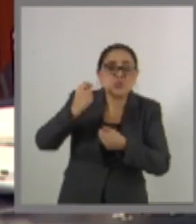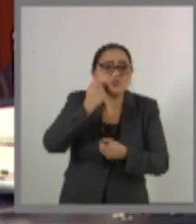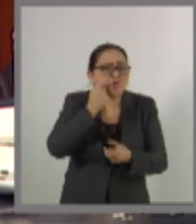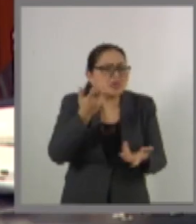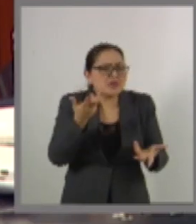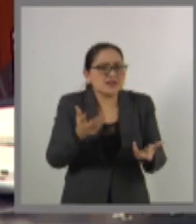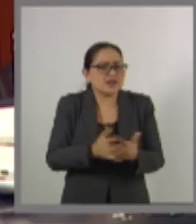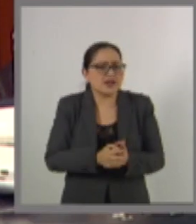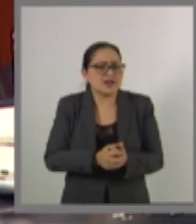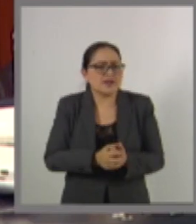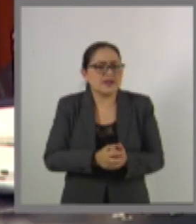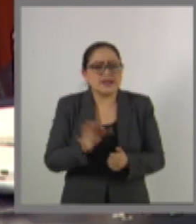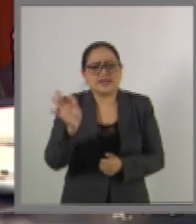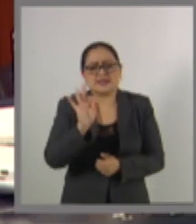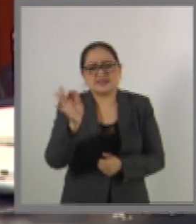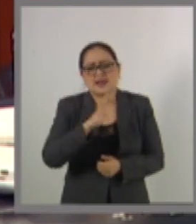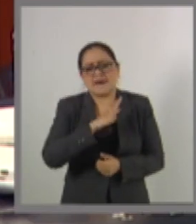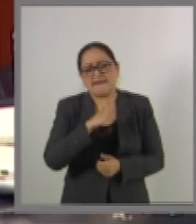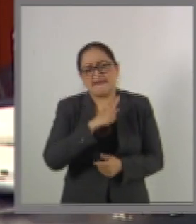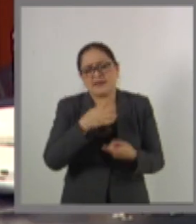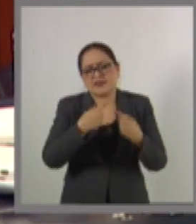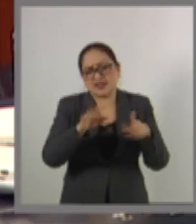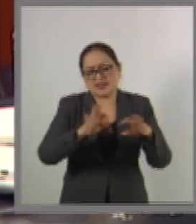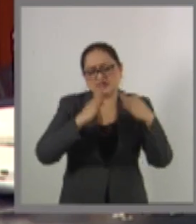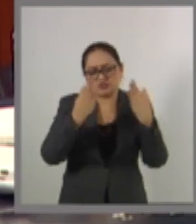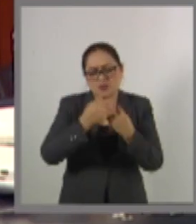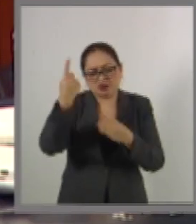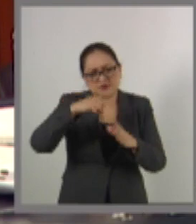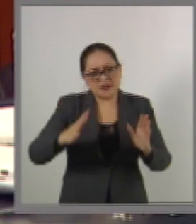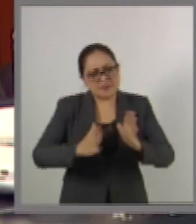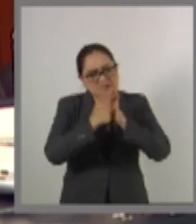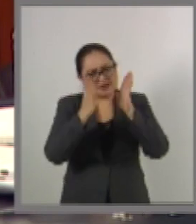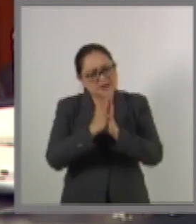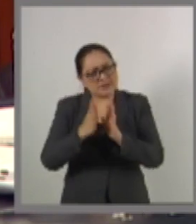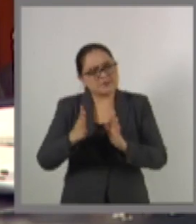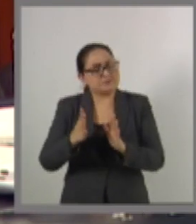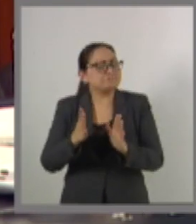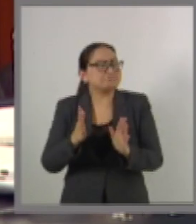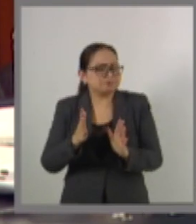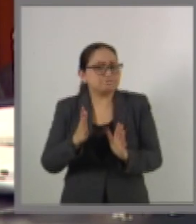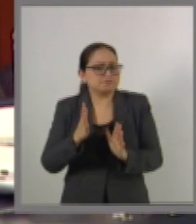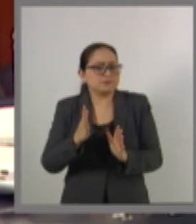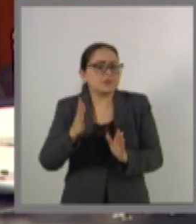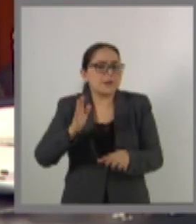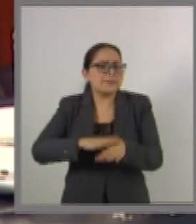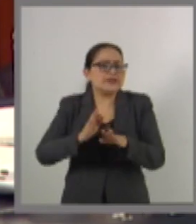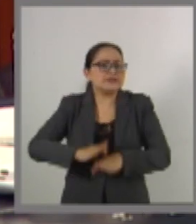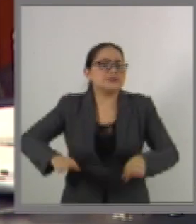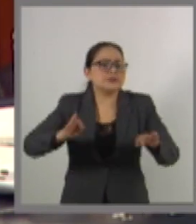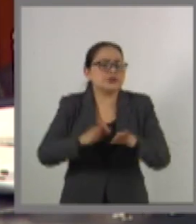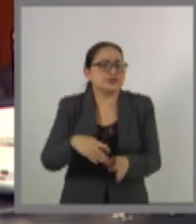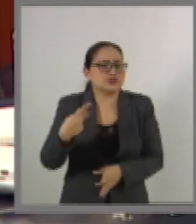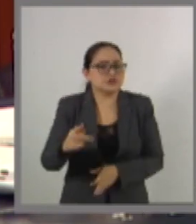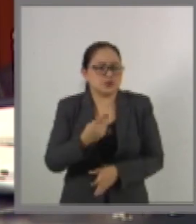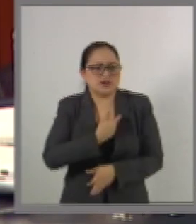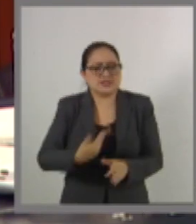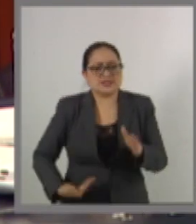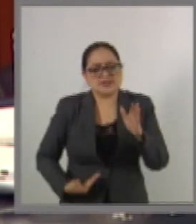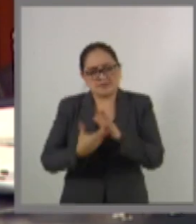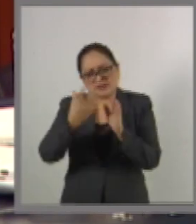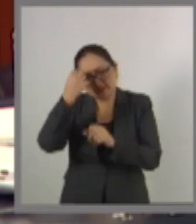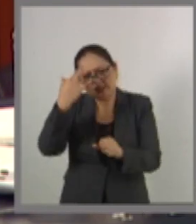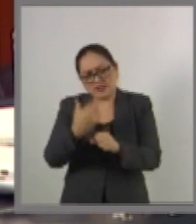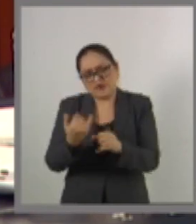en sus diferentes espacios de participación, particularmente en la presidencia de este Senado y como coordinador del